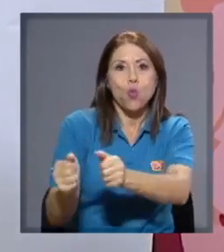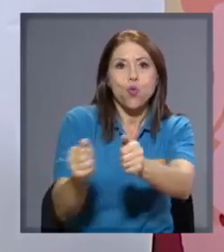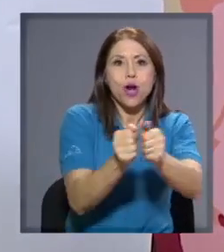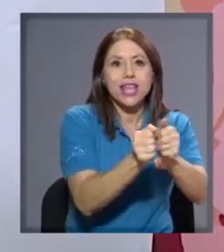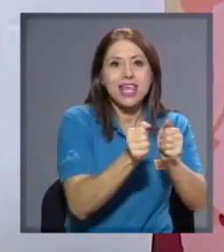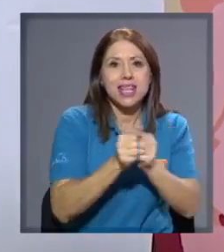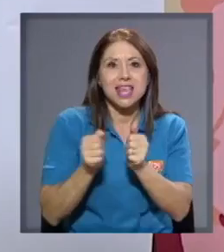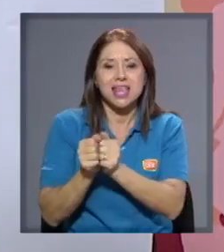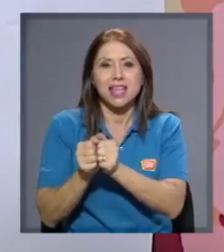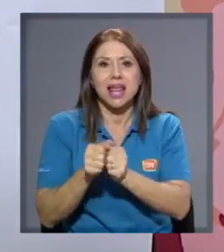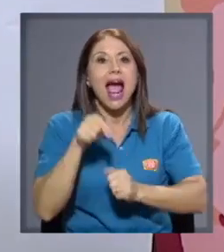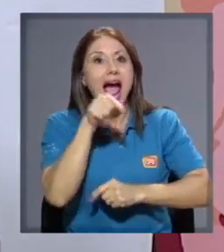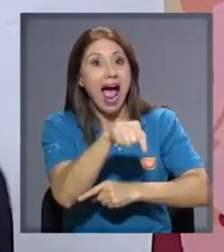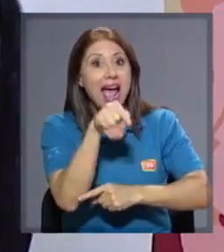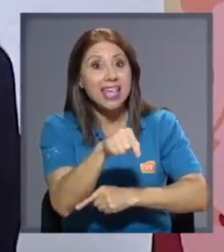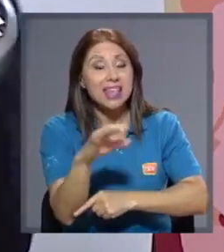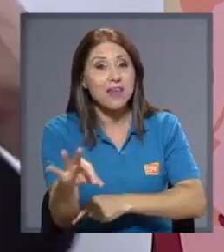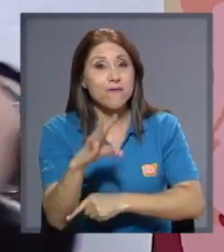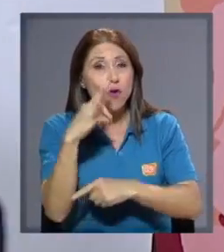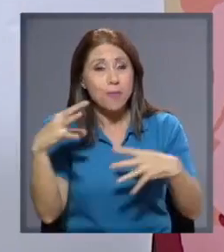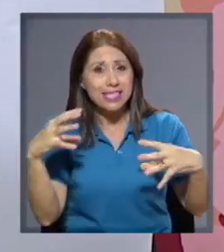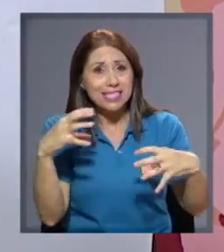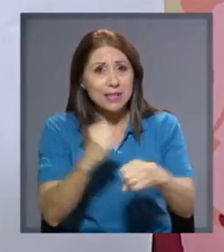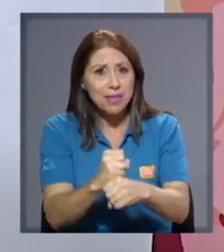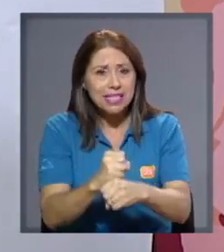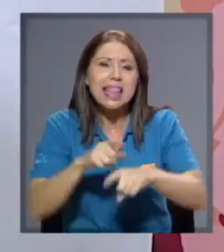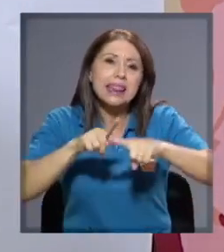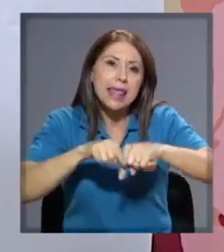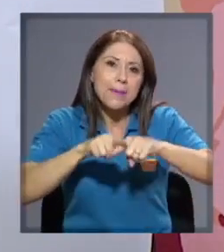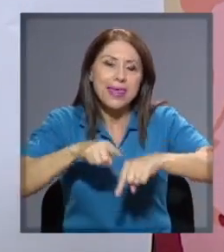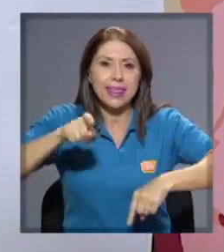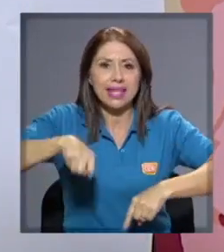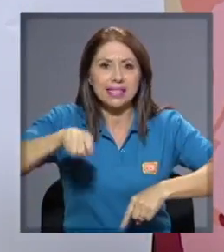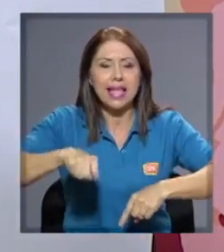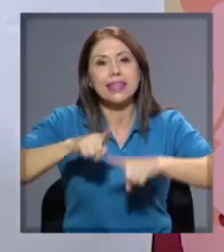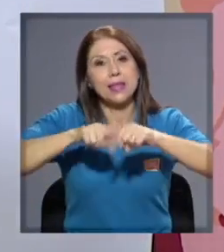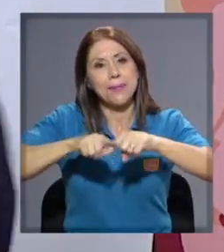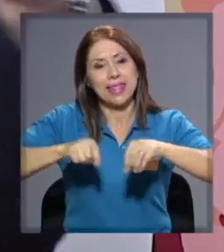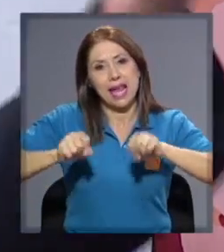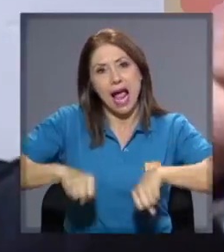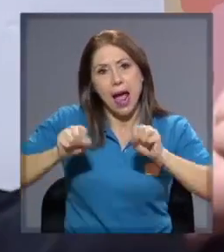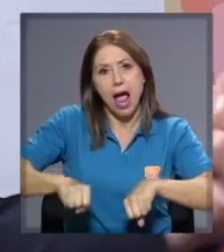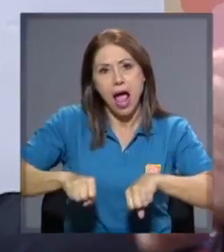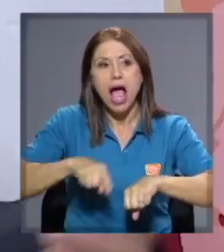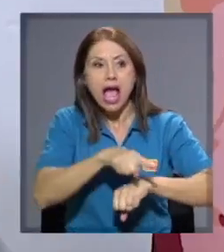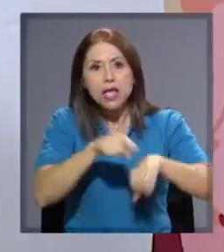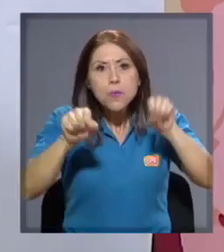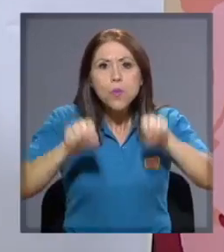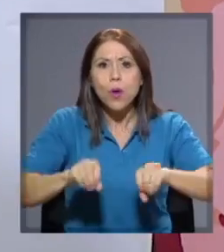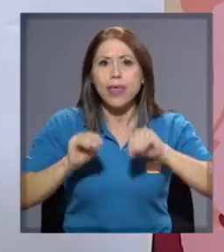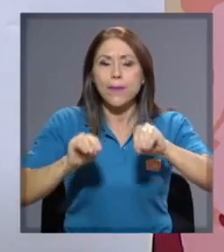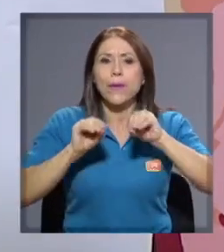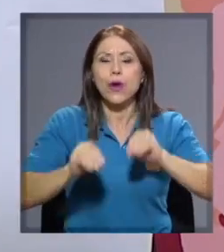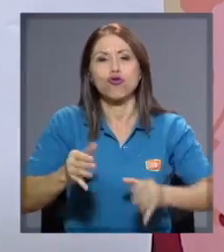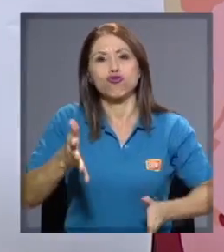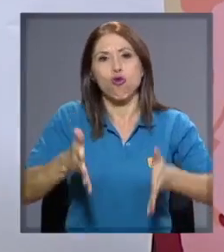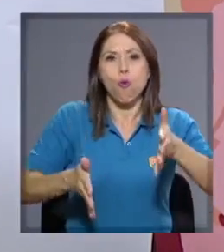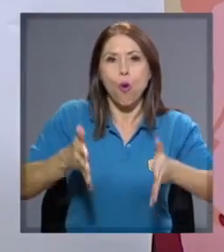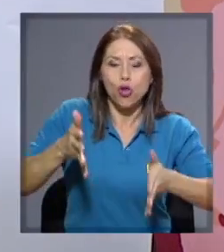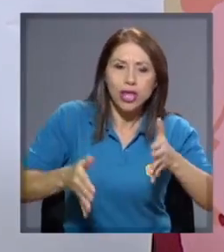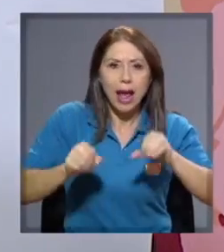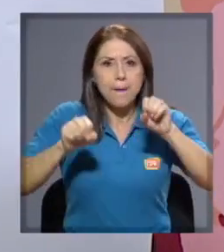ahí de manera sistematizada podamos dependiendo de las necesidades y las capacidades impartir robótica impartir